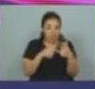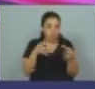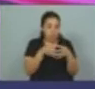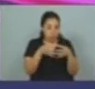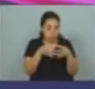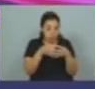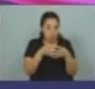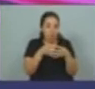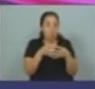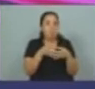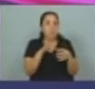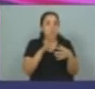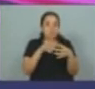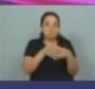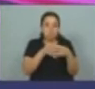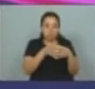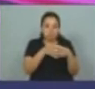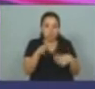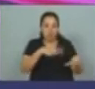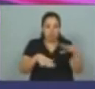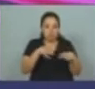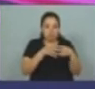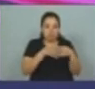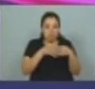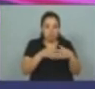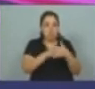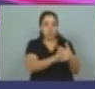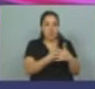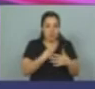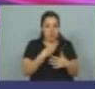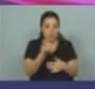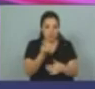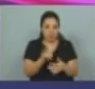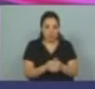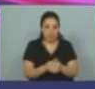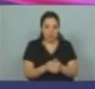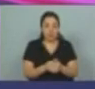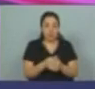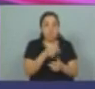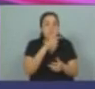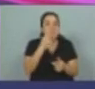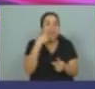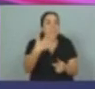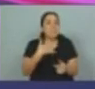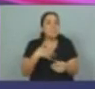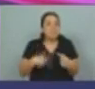bien, empezaron a armar esta especie de extorsión. ¿Dónde era? Voy a ir a los medios a